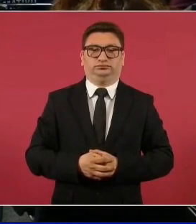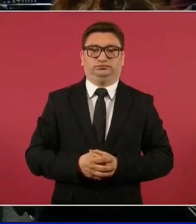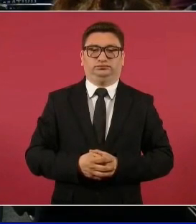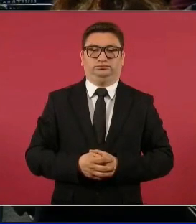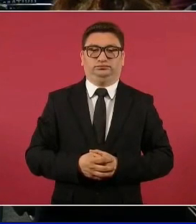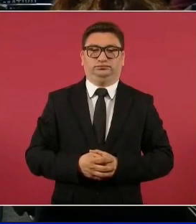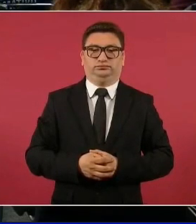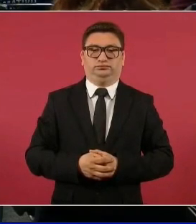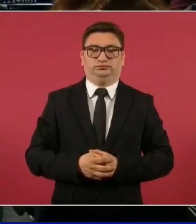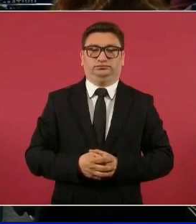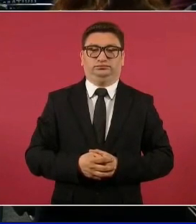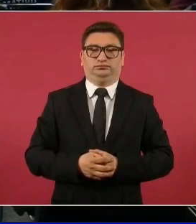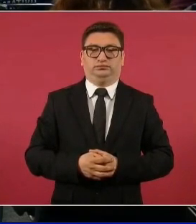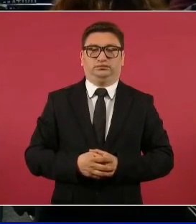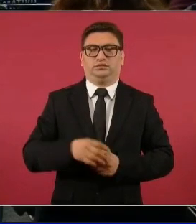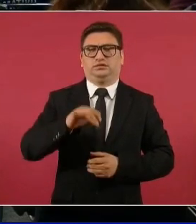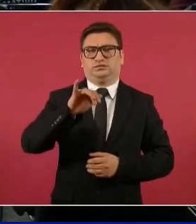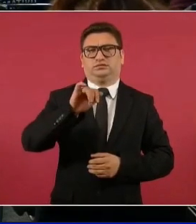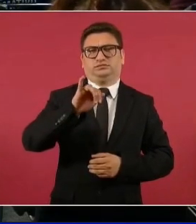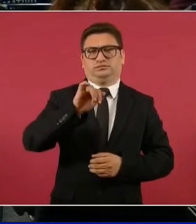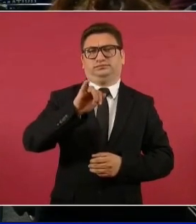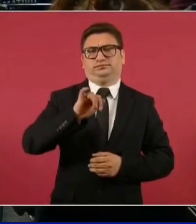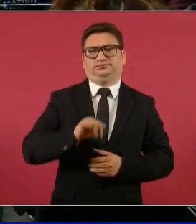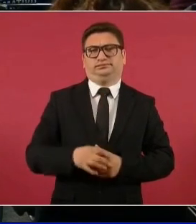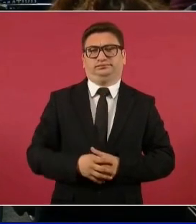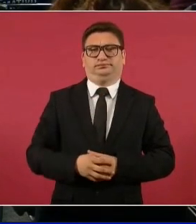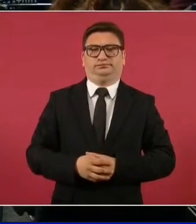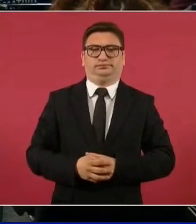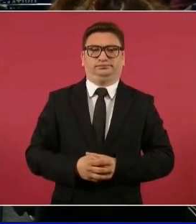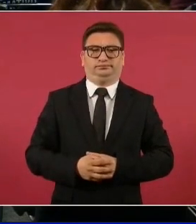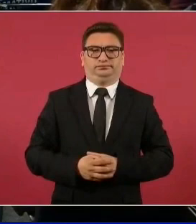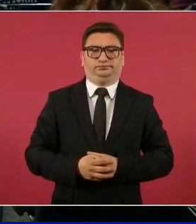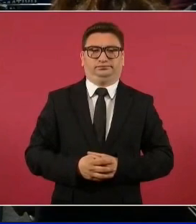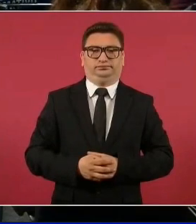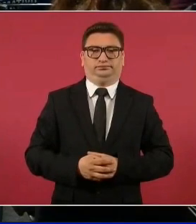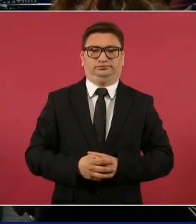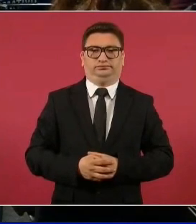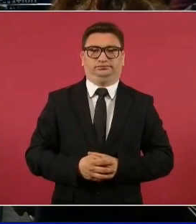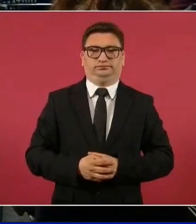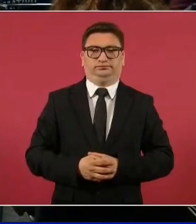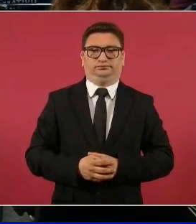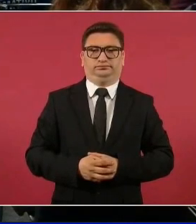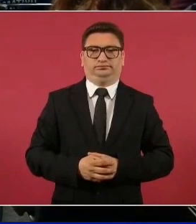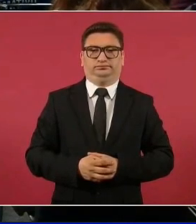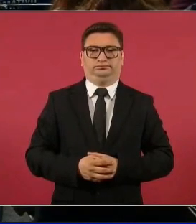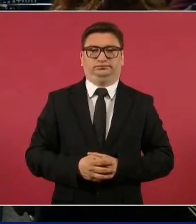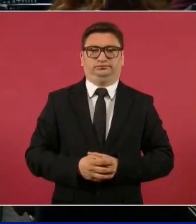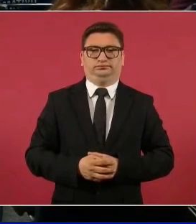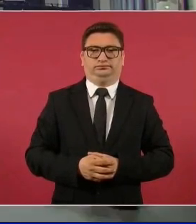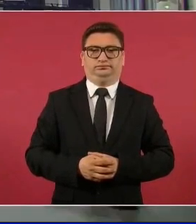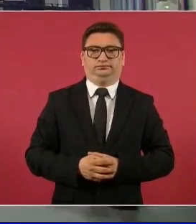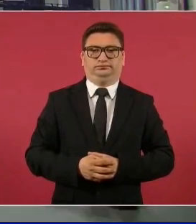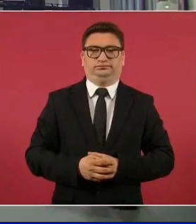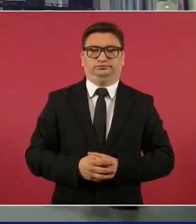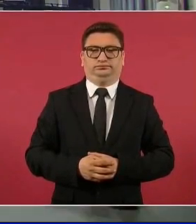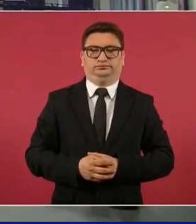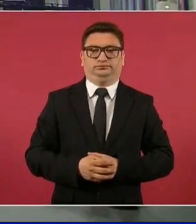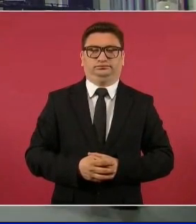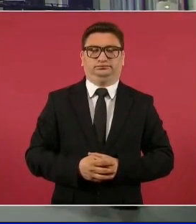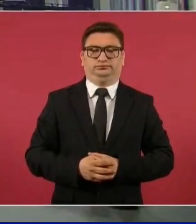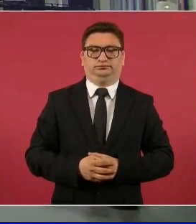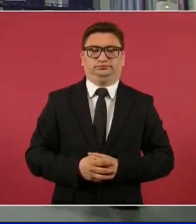en aquella época del periodo estabilizador. Sí. Pero yo quisiera cerrar, presidente, para no quitarle mucho tiempo, una petición a los ciudadanos de Los